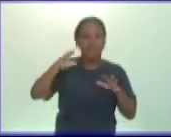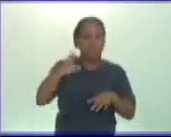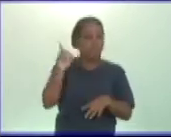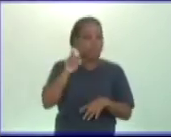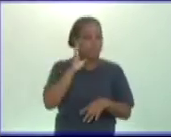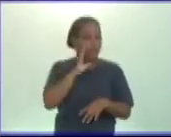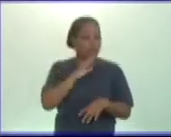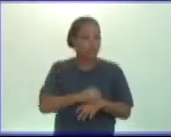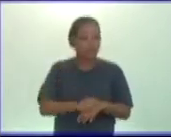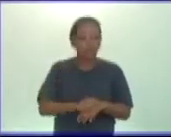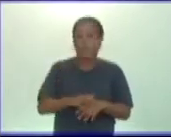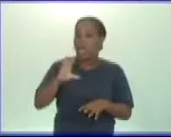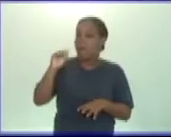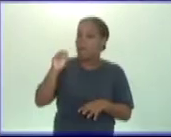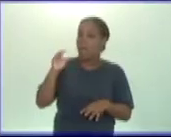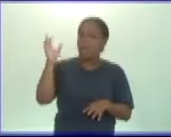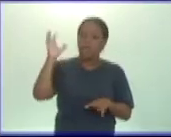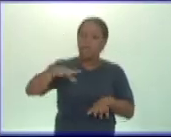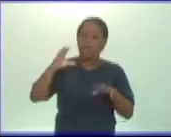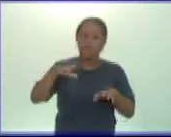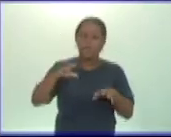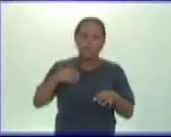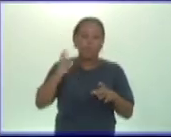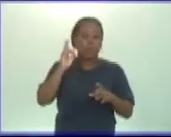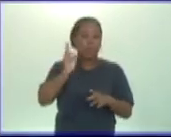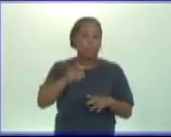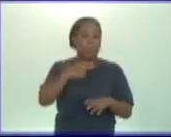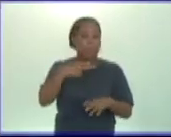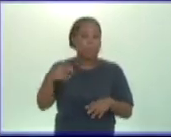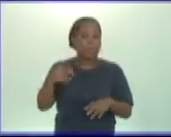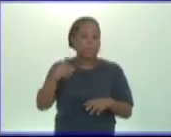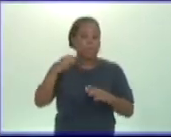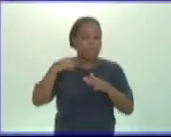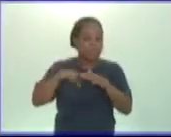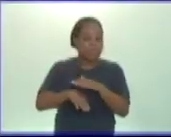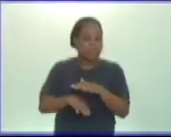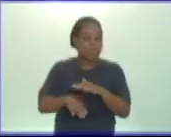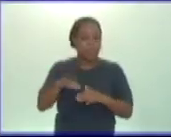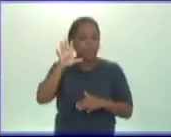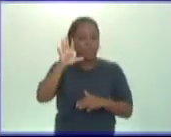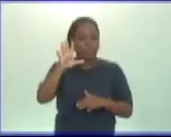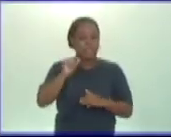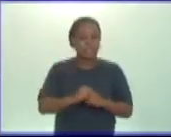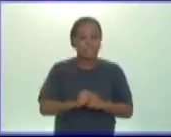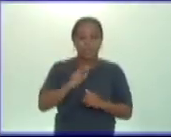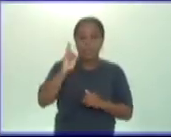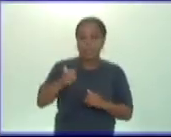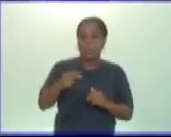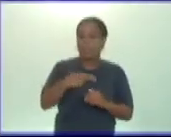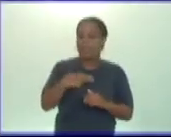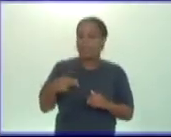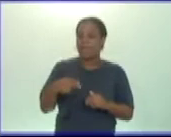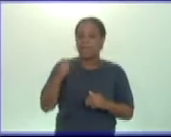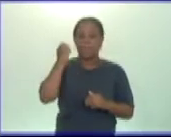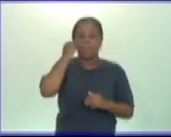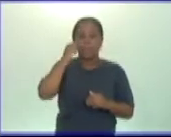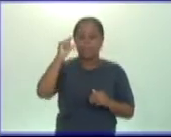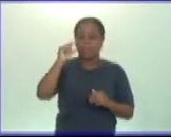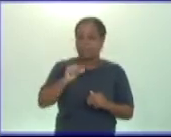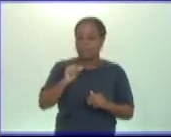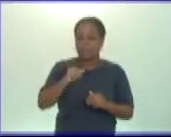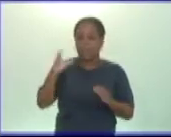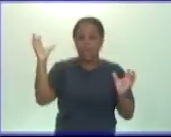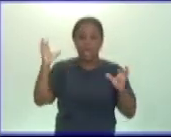Hablamos de lluvia ácida cuando el pH es inferior a 5. El pH más bajo registrado en agua de lluvia ha